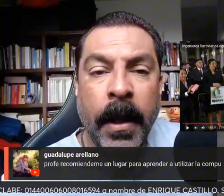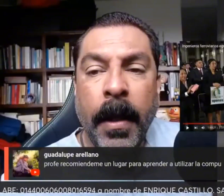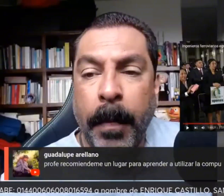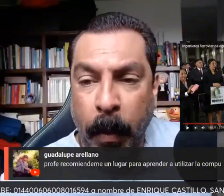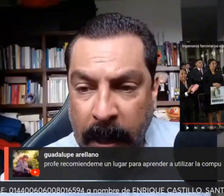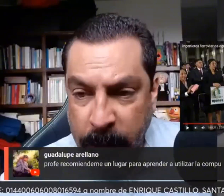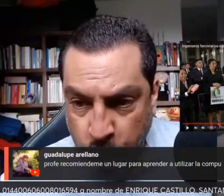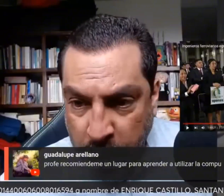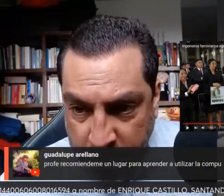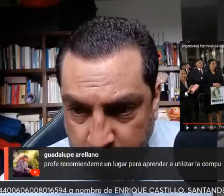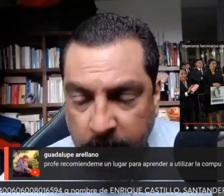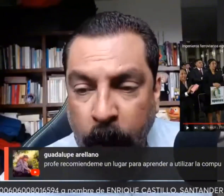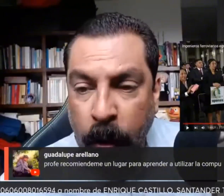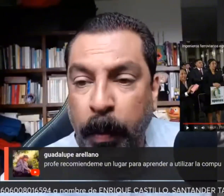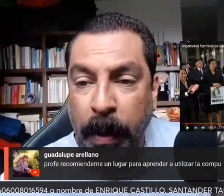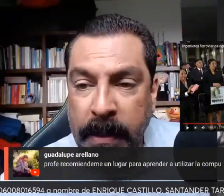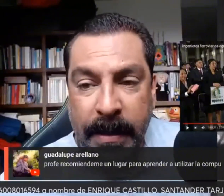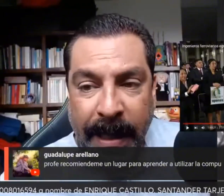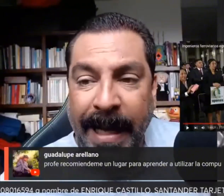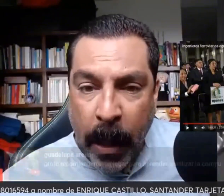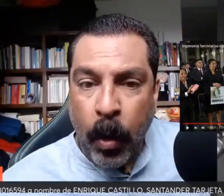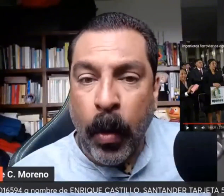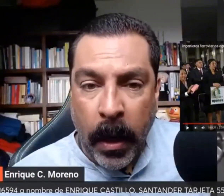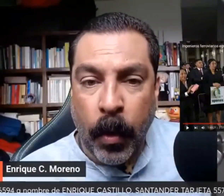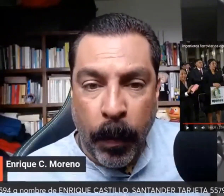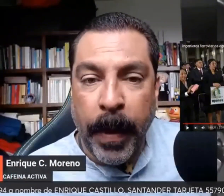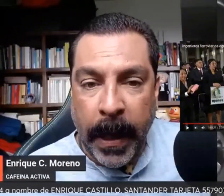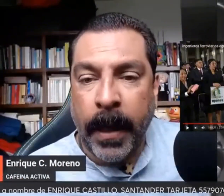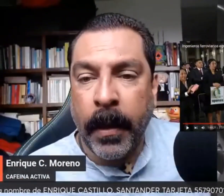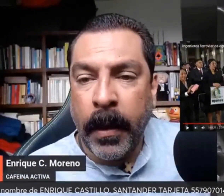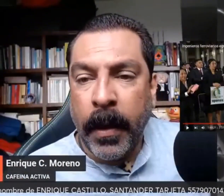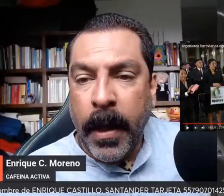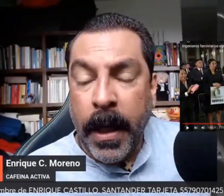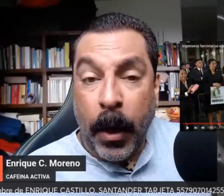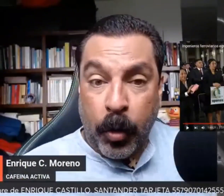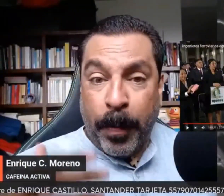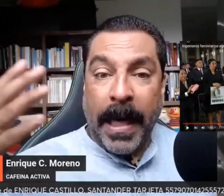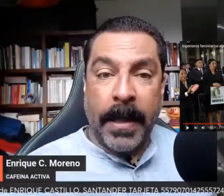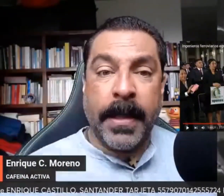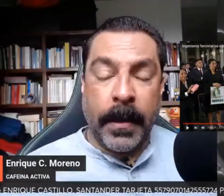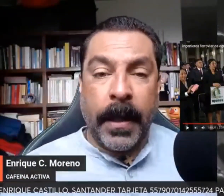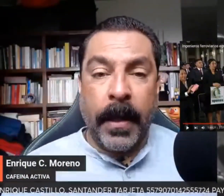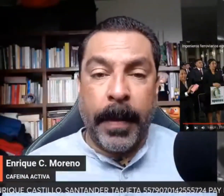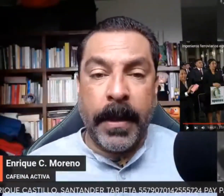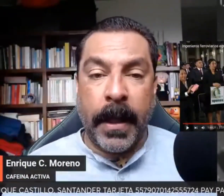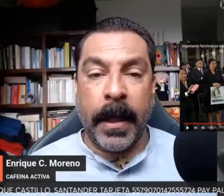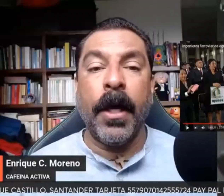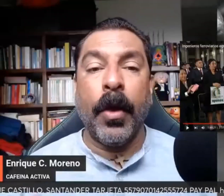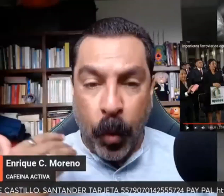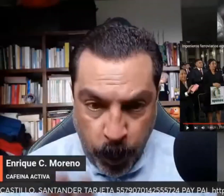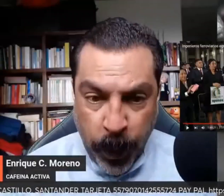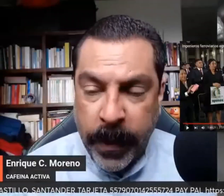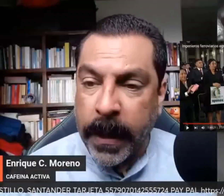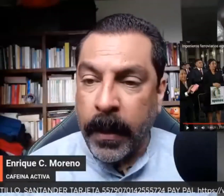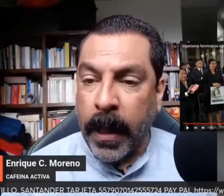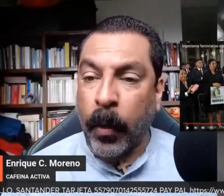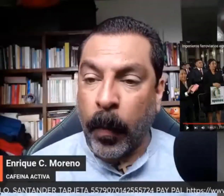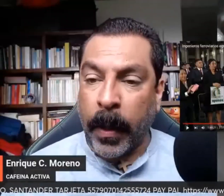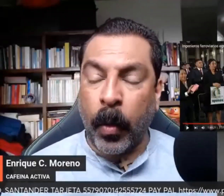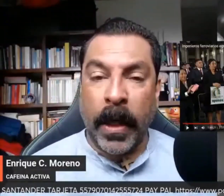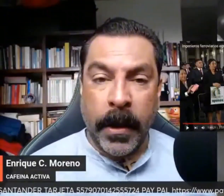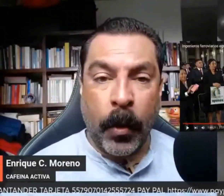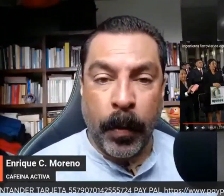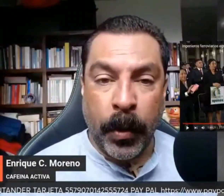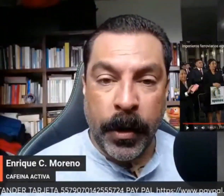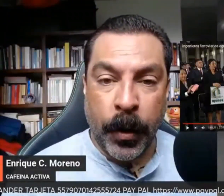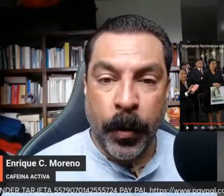vivas, pero en la Ciudad de México te puedes acercar a algún pilar y en los pilares que te queden más cerca, tú puedes ir a tomar